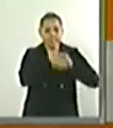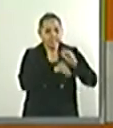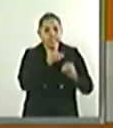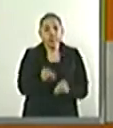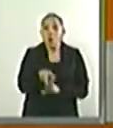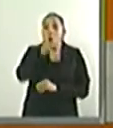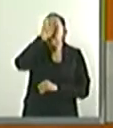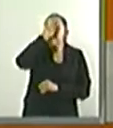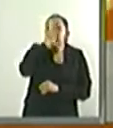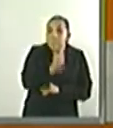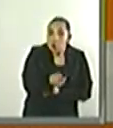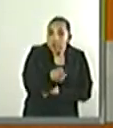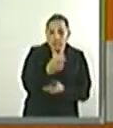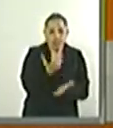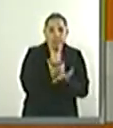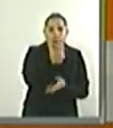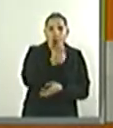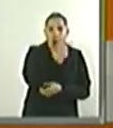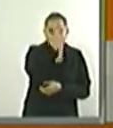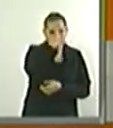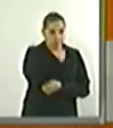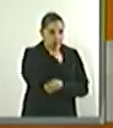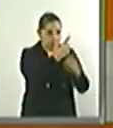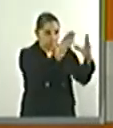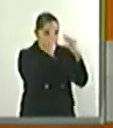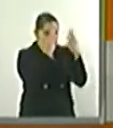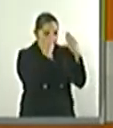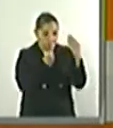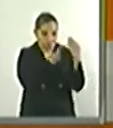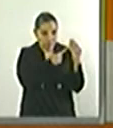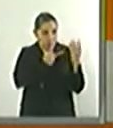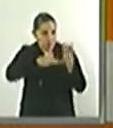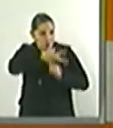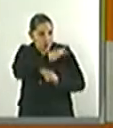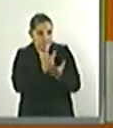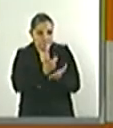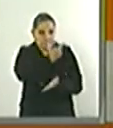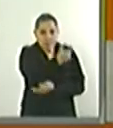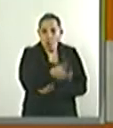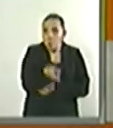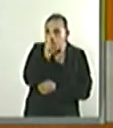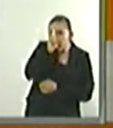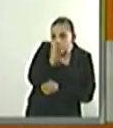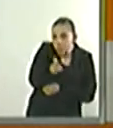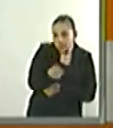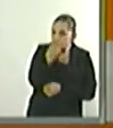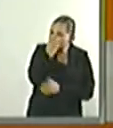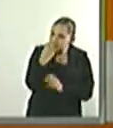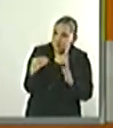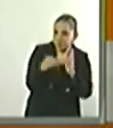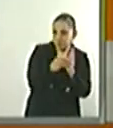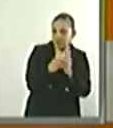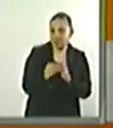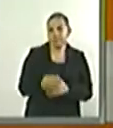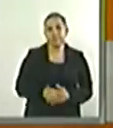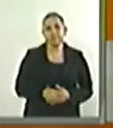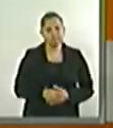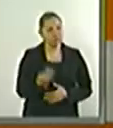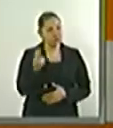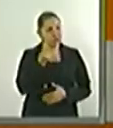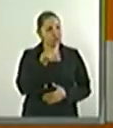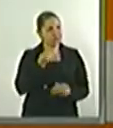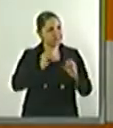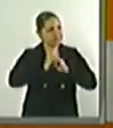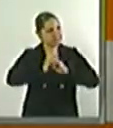cualquier contraprestación claramente el texto del artículo reitera lo